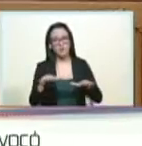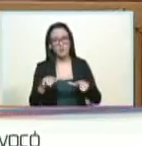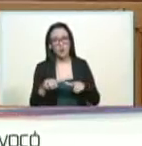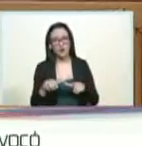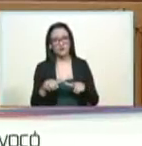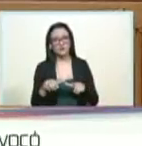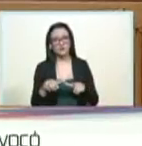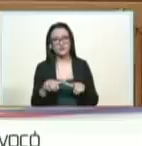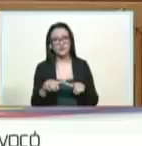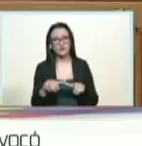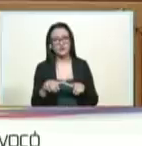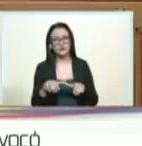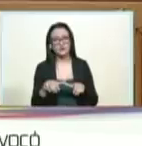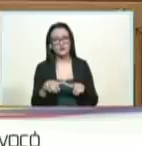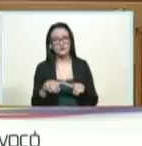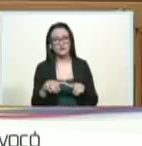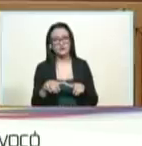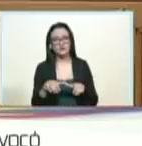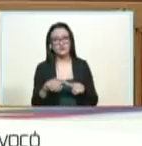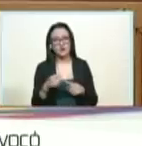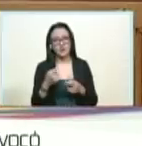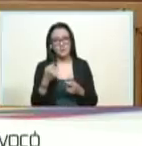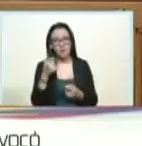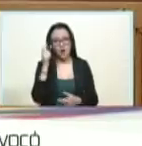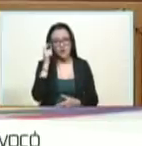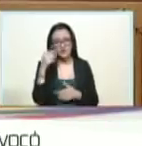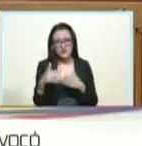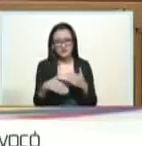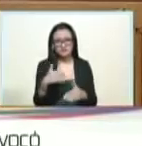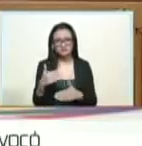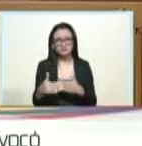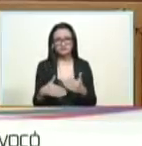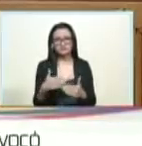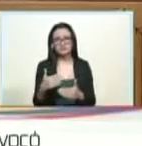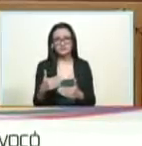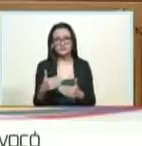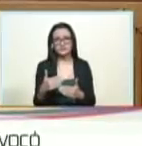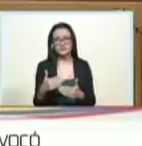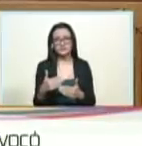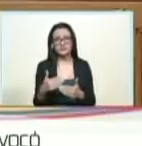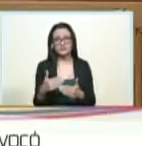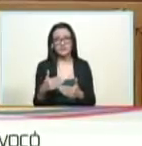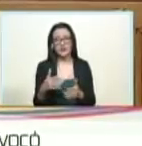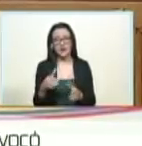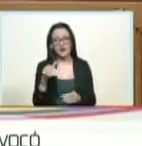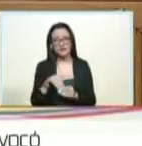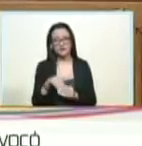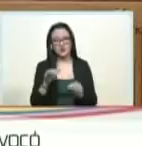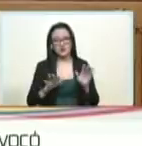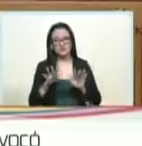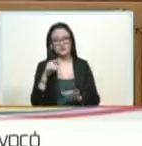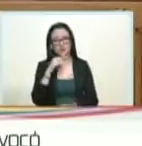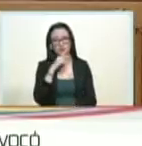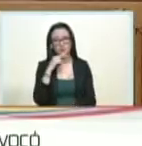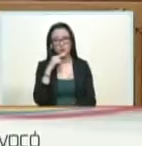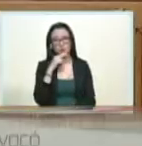convocatoria, y a los pocos días de realizarse las elecciones del 15 de